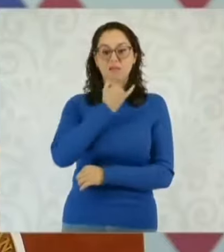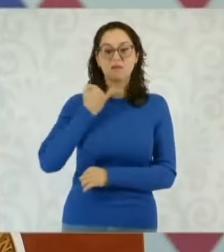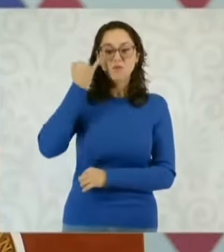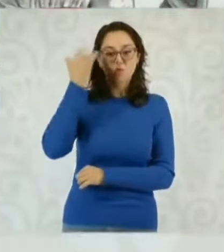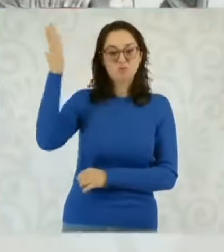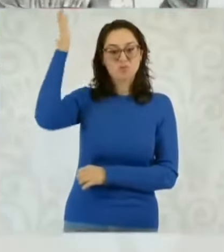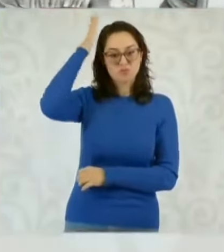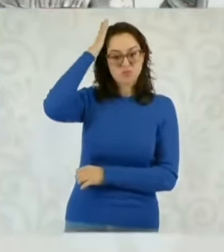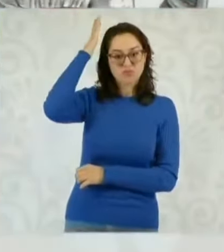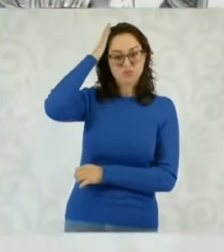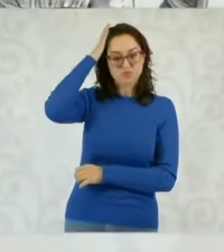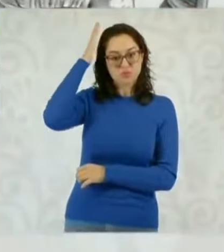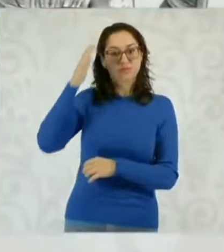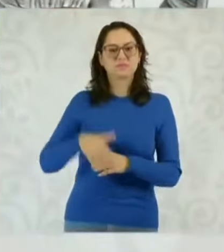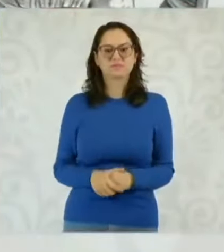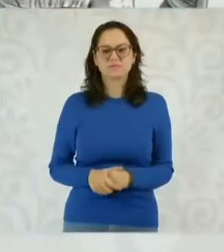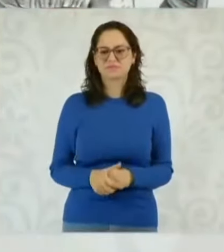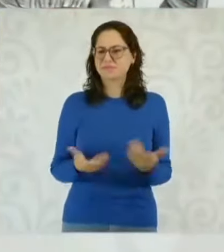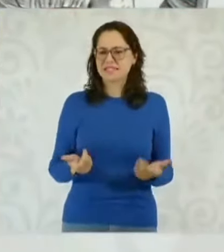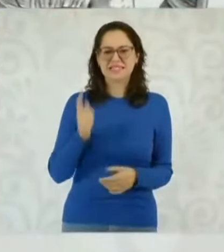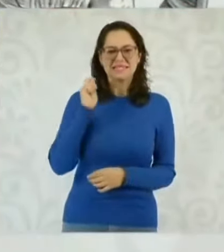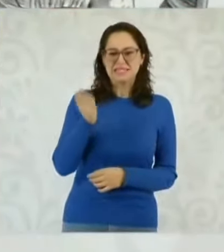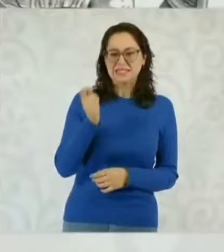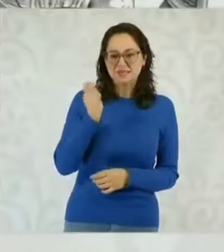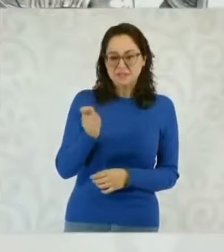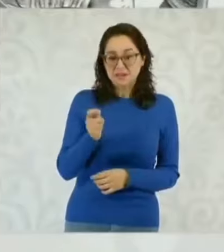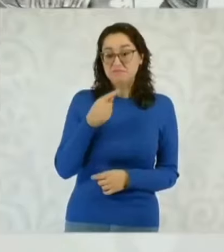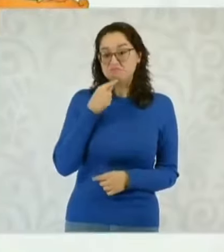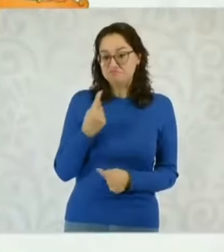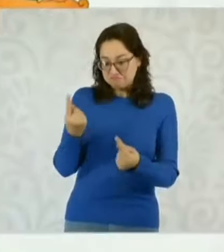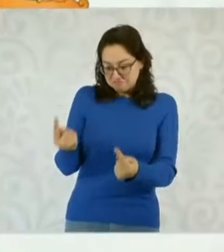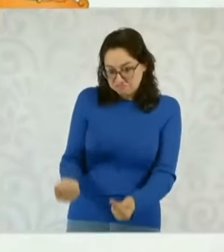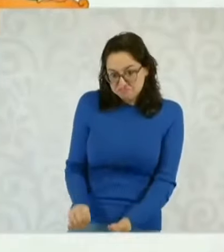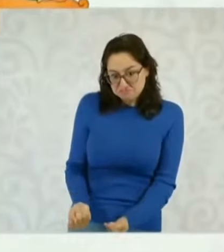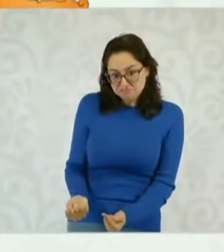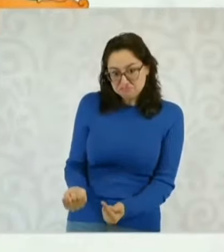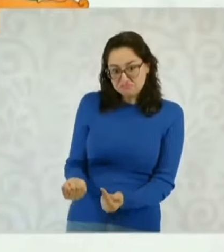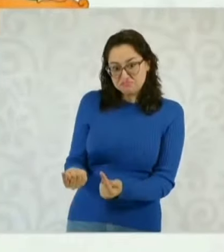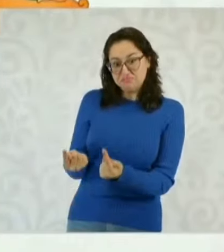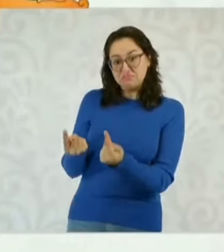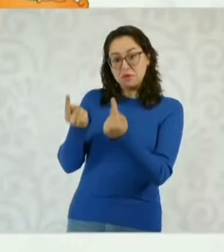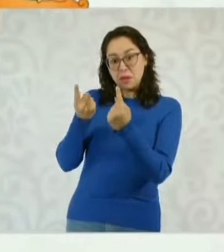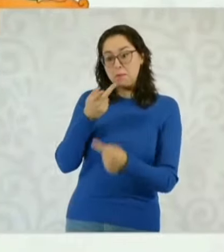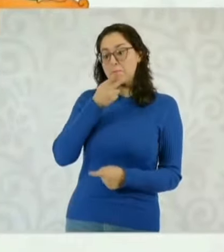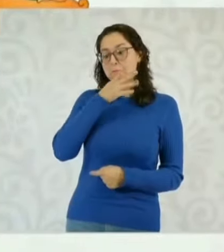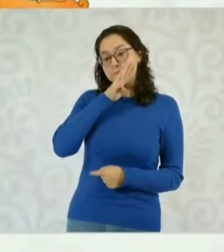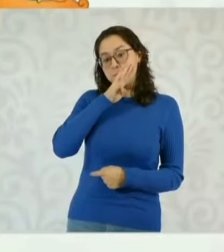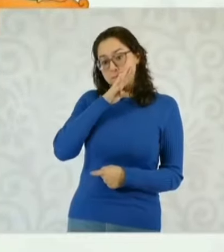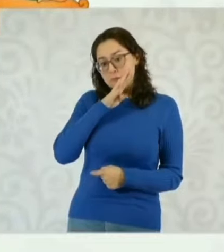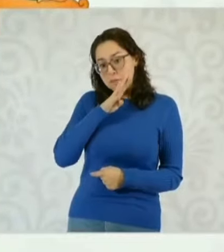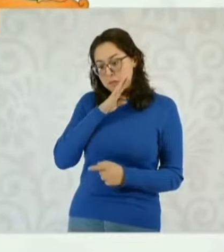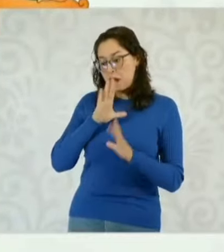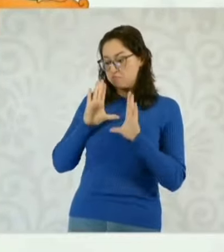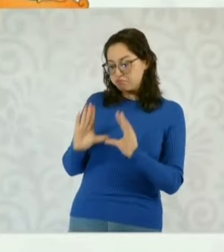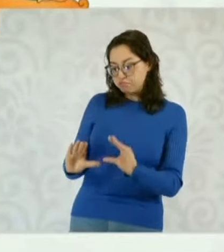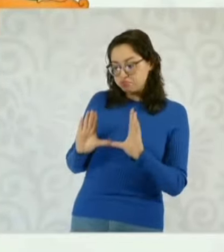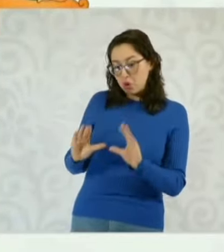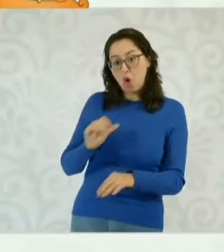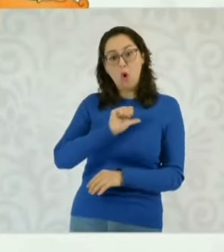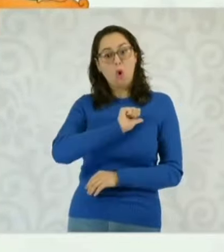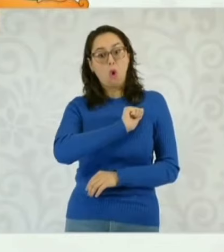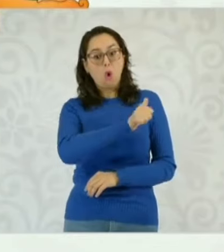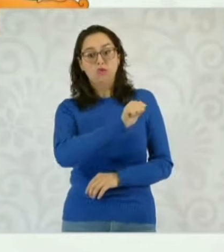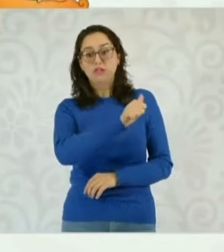lengua materna es la que se adquiere en la infancia a través de las madres y de todas aquellas personas que